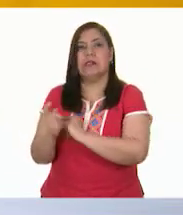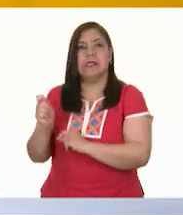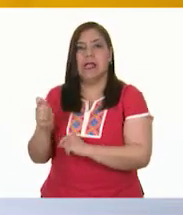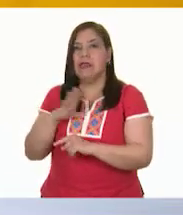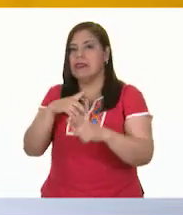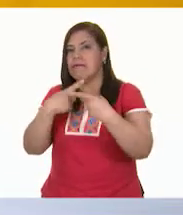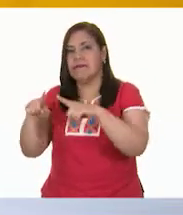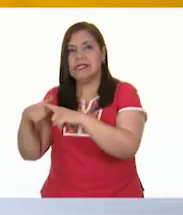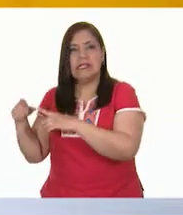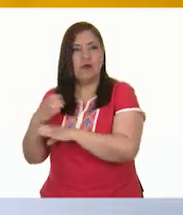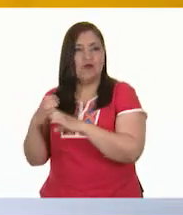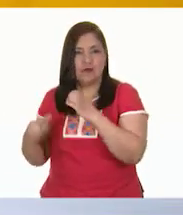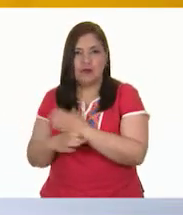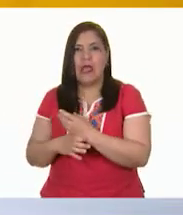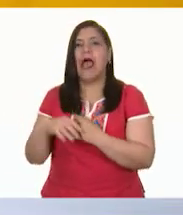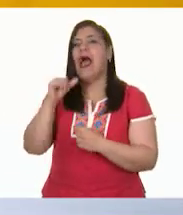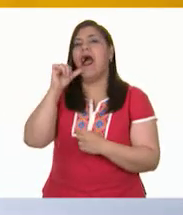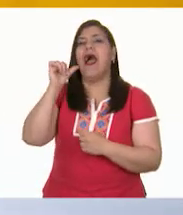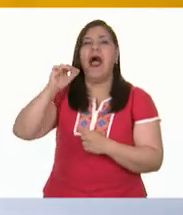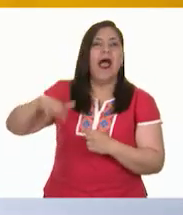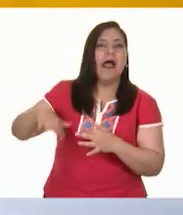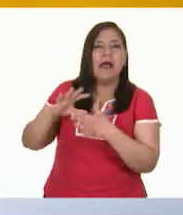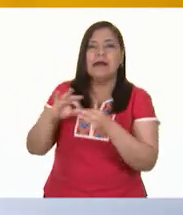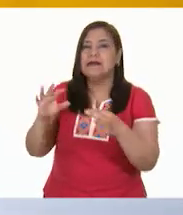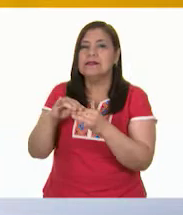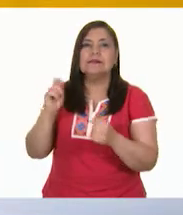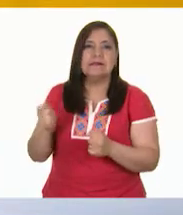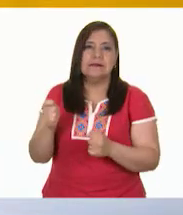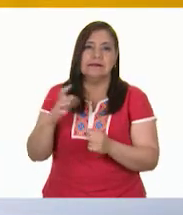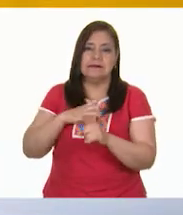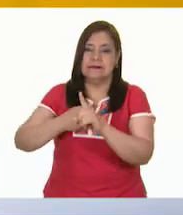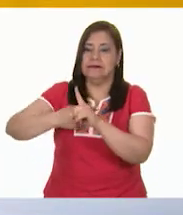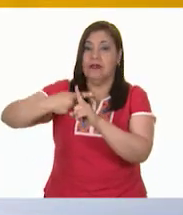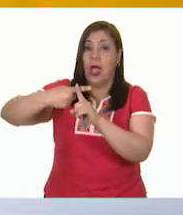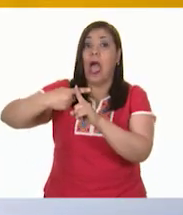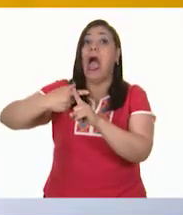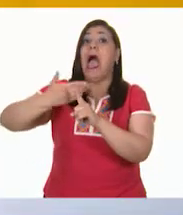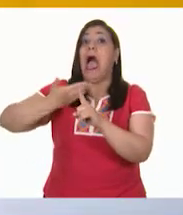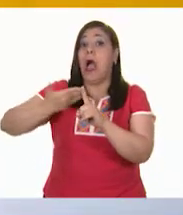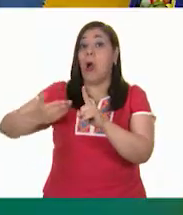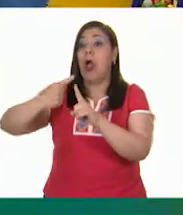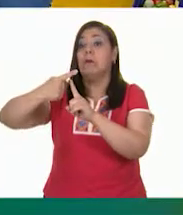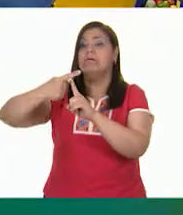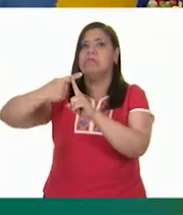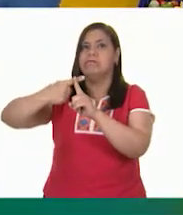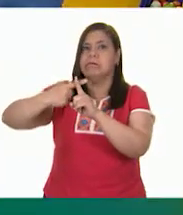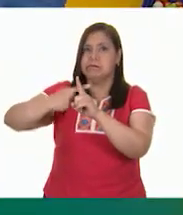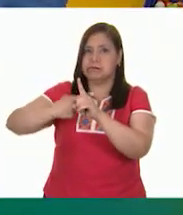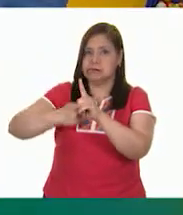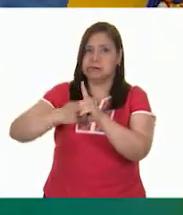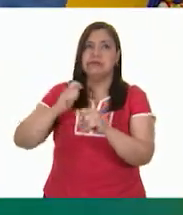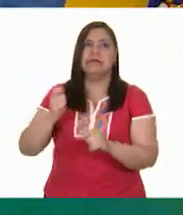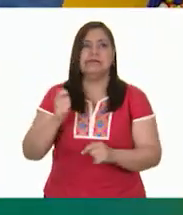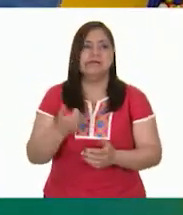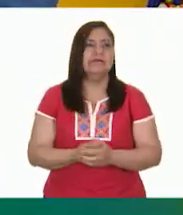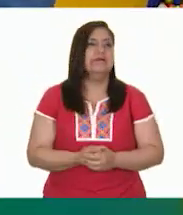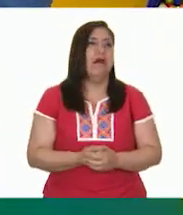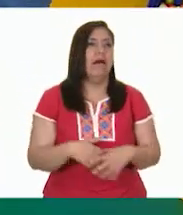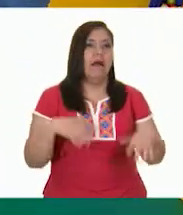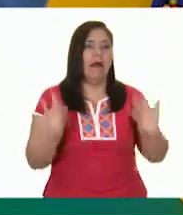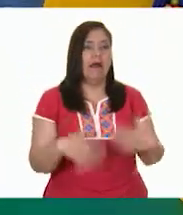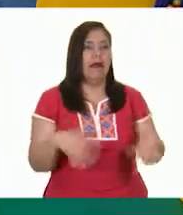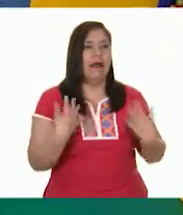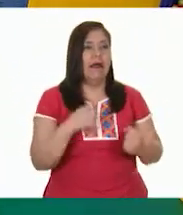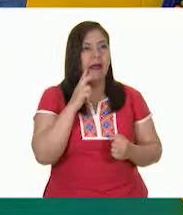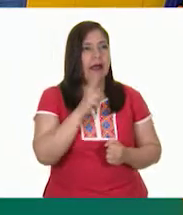Ayer lo veíamos cuando aumentaba la temperatura, ahora podemos verlo cuando disminuye la temperatura. ¡Guau! Miren,